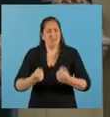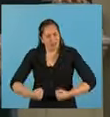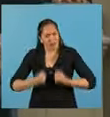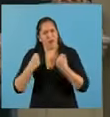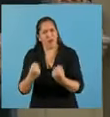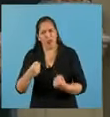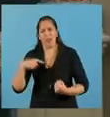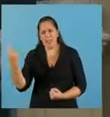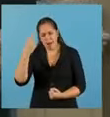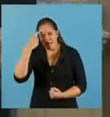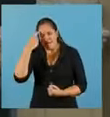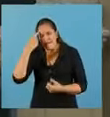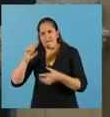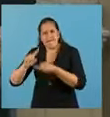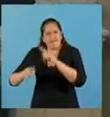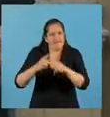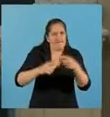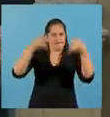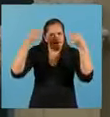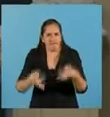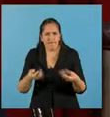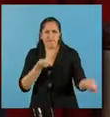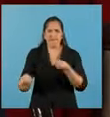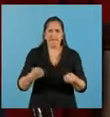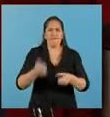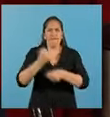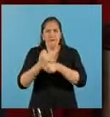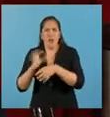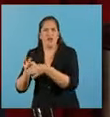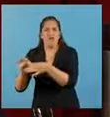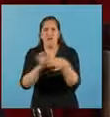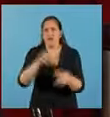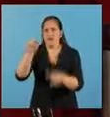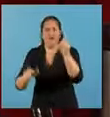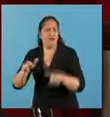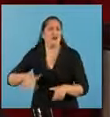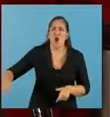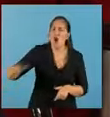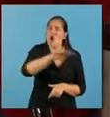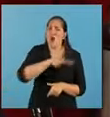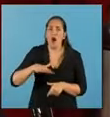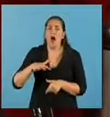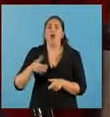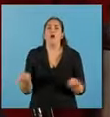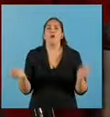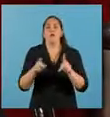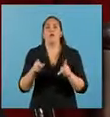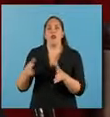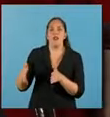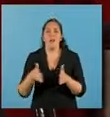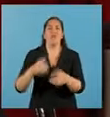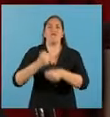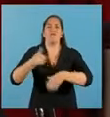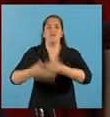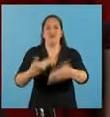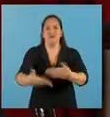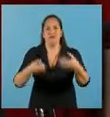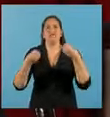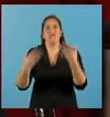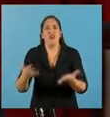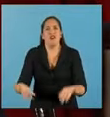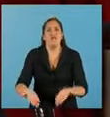intelectual, ejemplaridad dirigencial y fraternidad comunitaria será capaz de encaminar nuevamente a nuestra patria en la senda de un